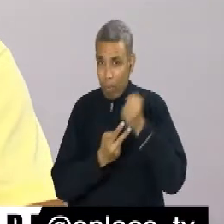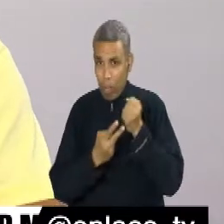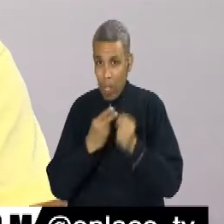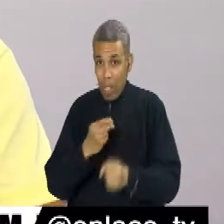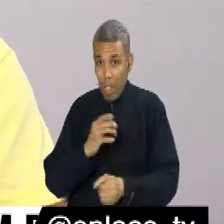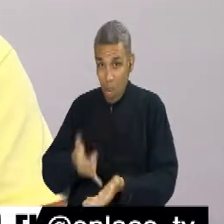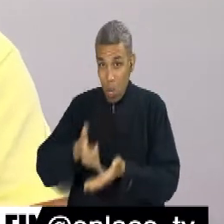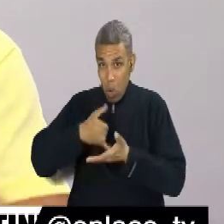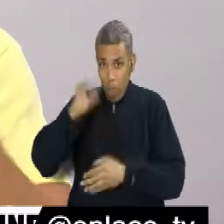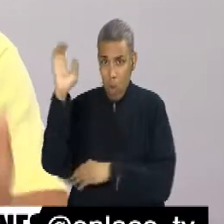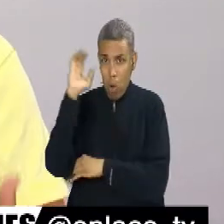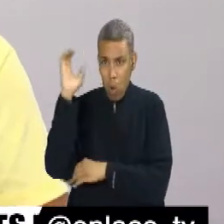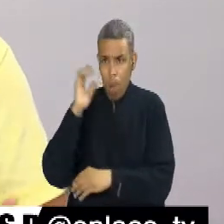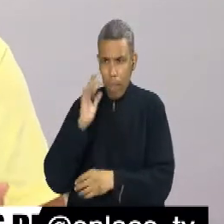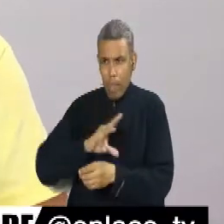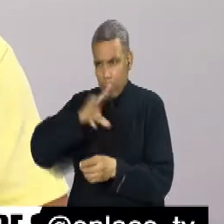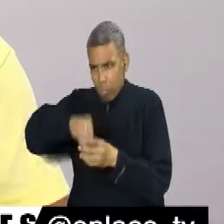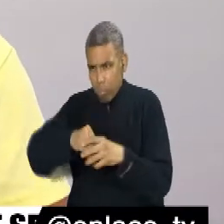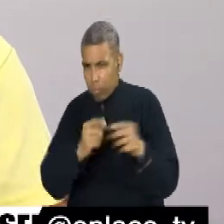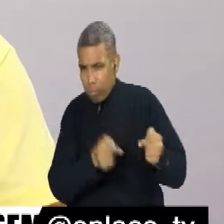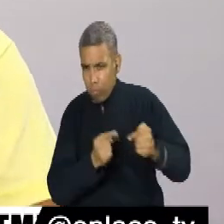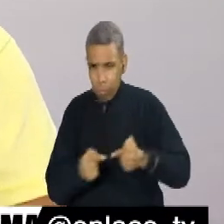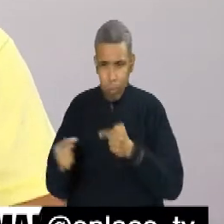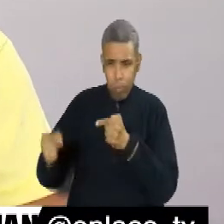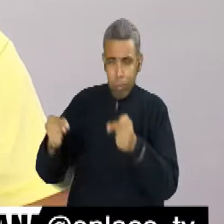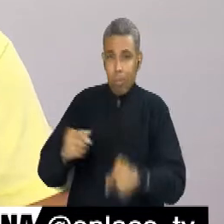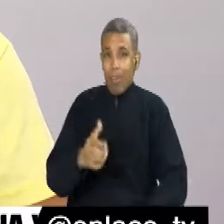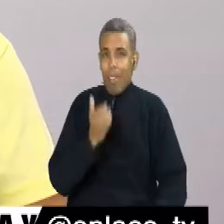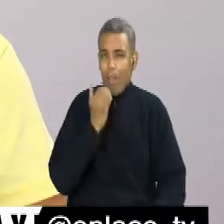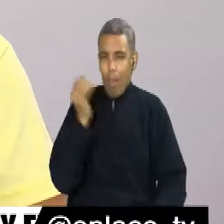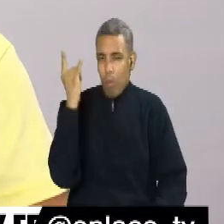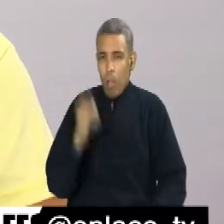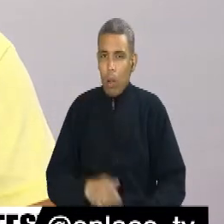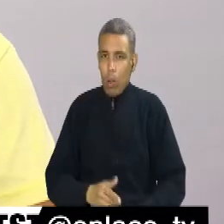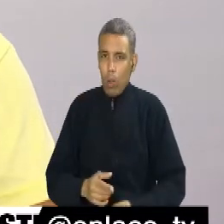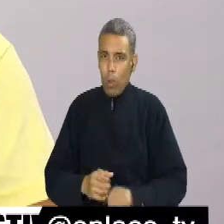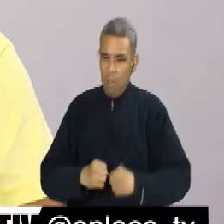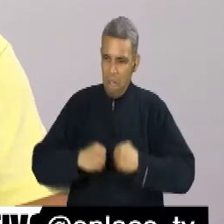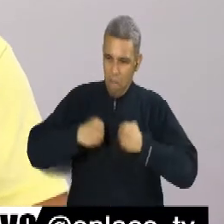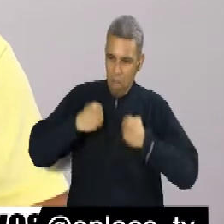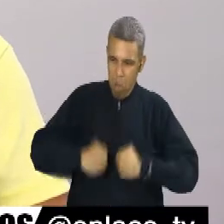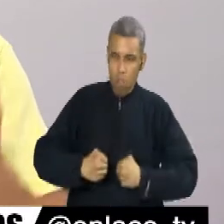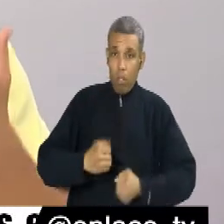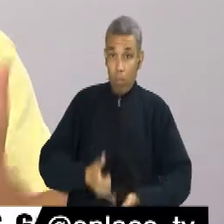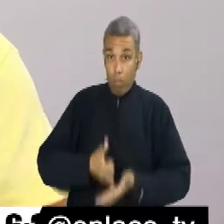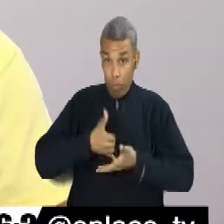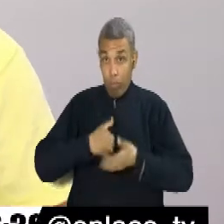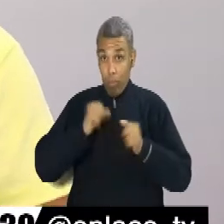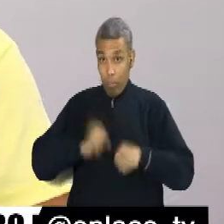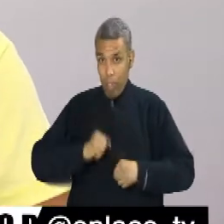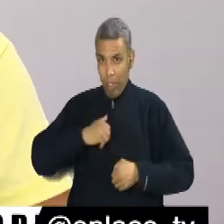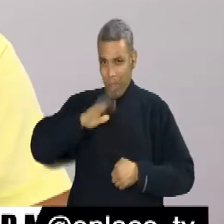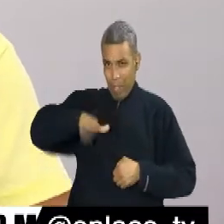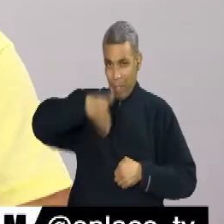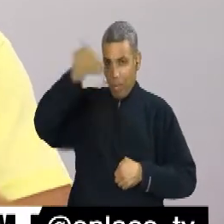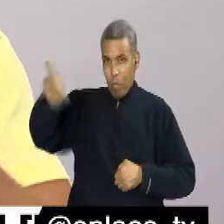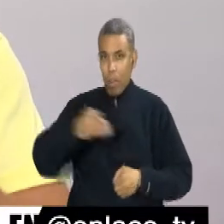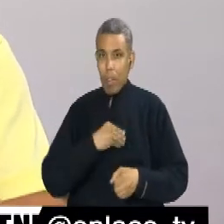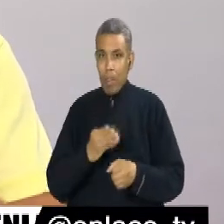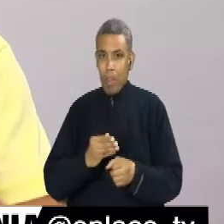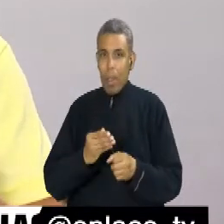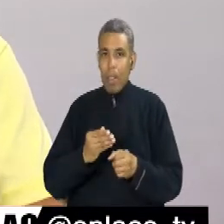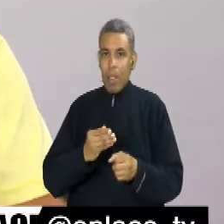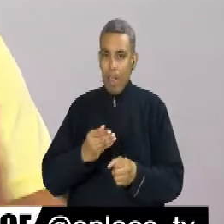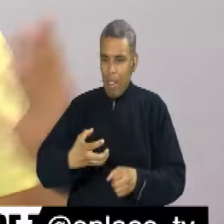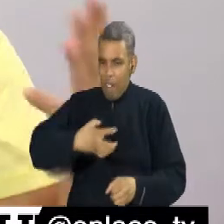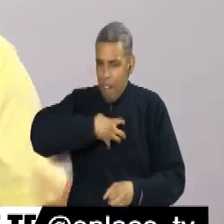varias connotaciones importantes y es clasificatorio a varios eventos. Uno de ellos es los Juegos Suramericanos de la Juventud, que es el punto clave